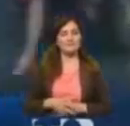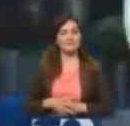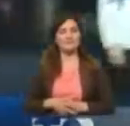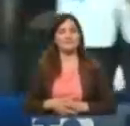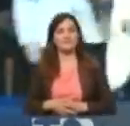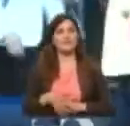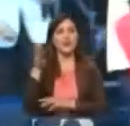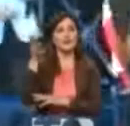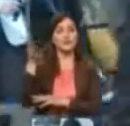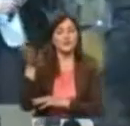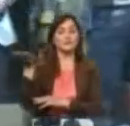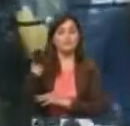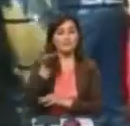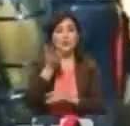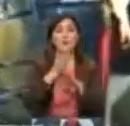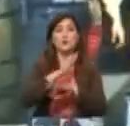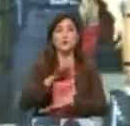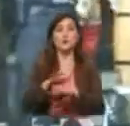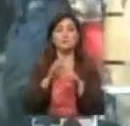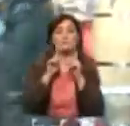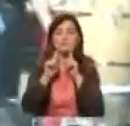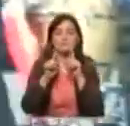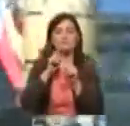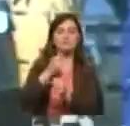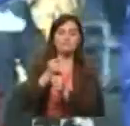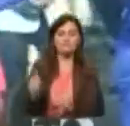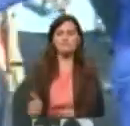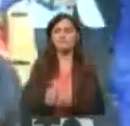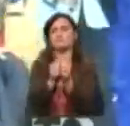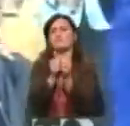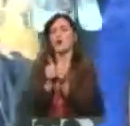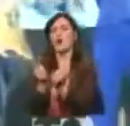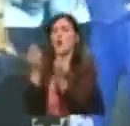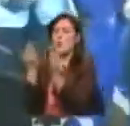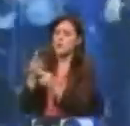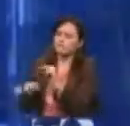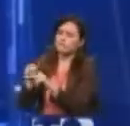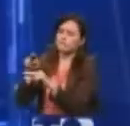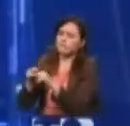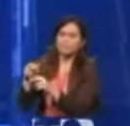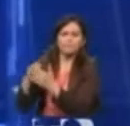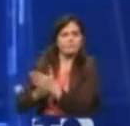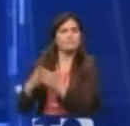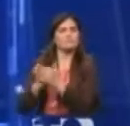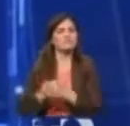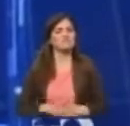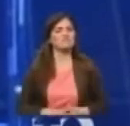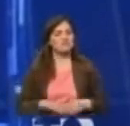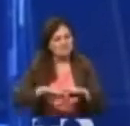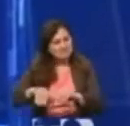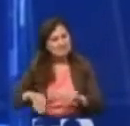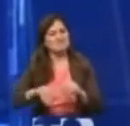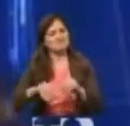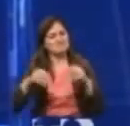En su discurso, el primer mandatario habló del diálogo, del trabajo en conjunto y de las obras que se están gestando. Ya tenemos